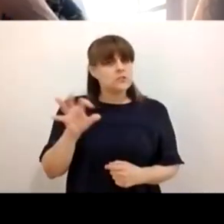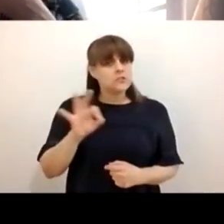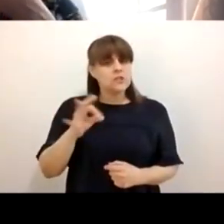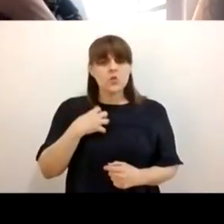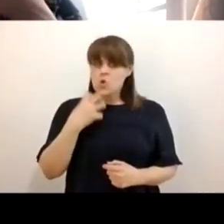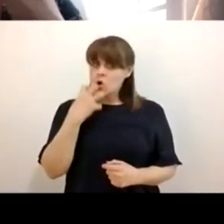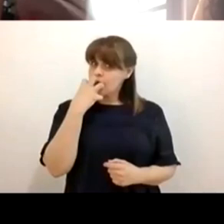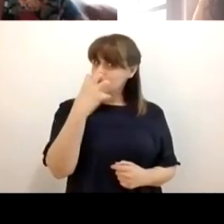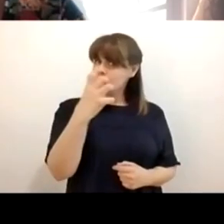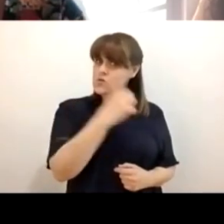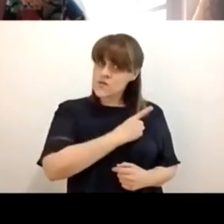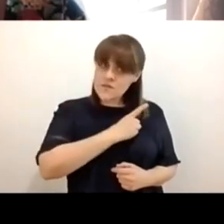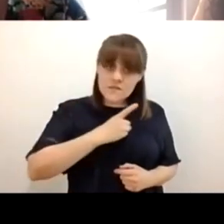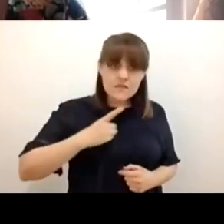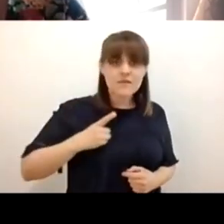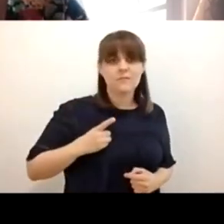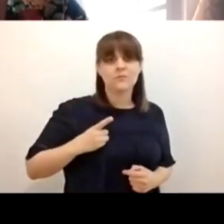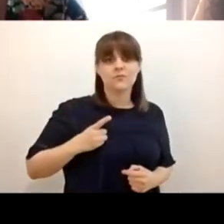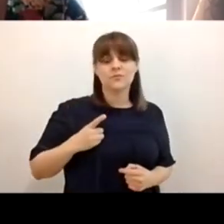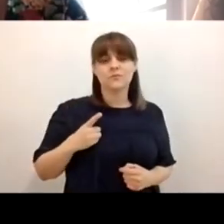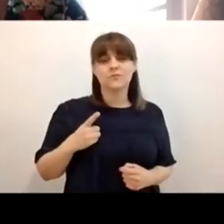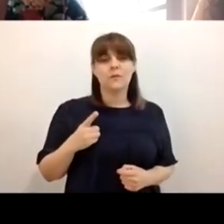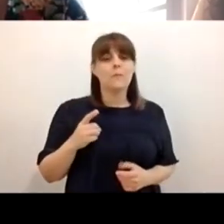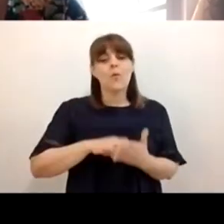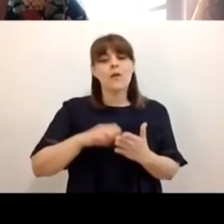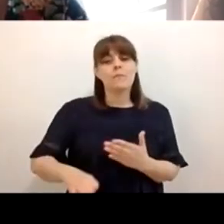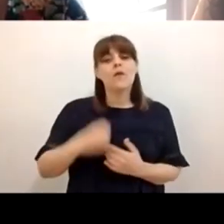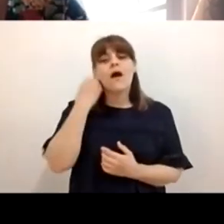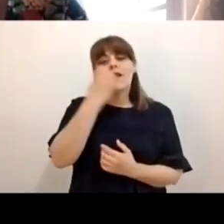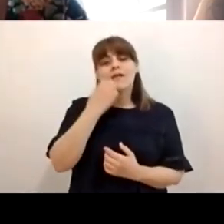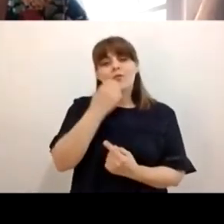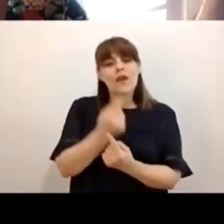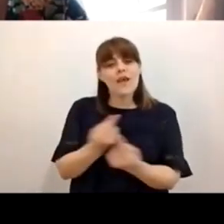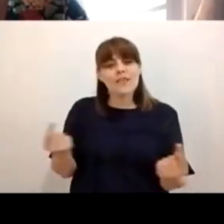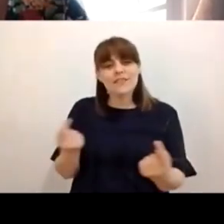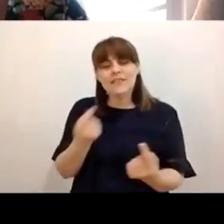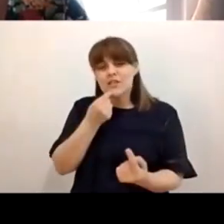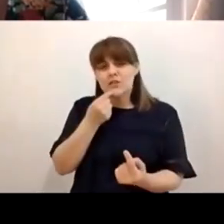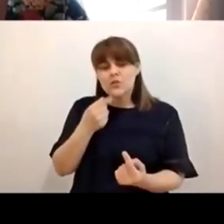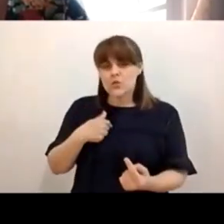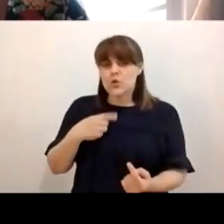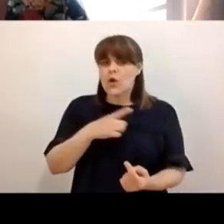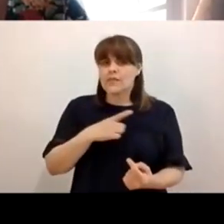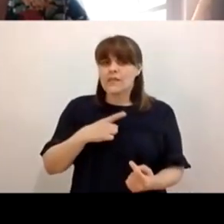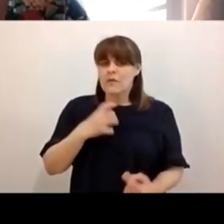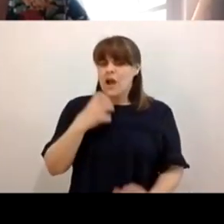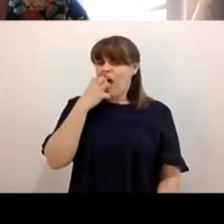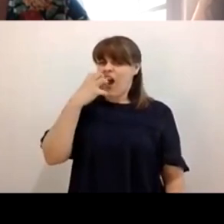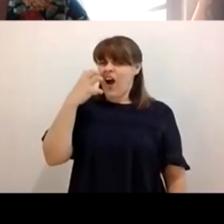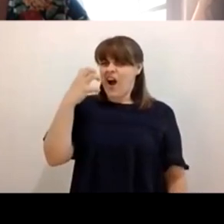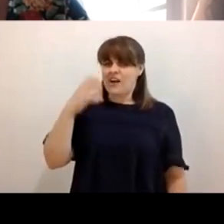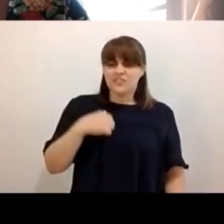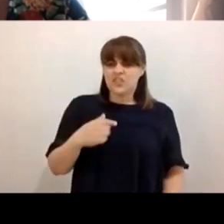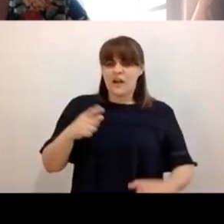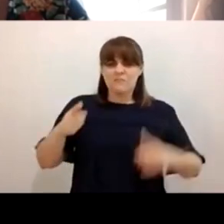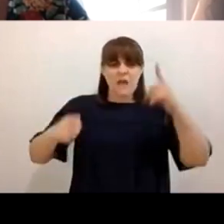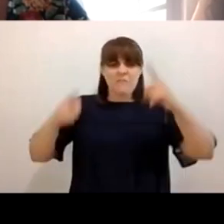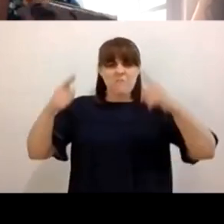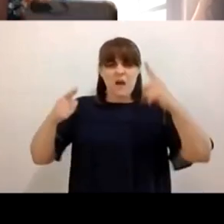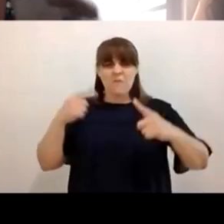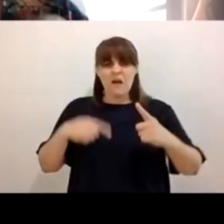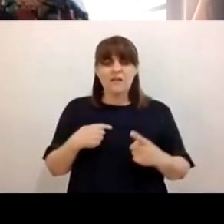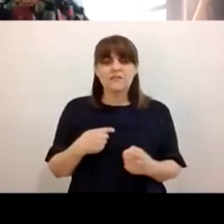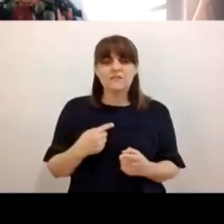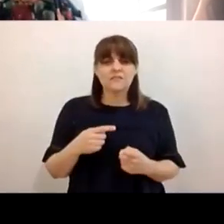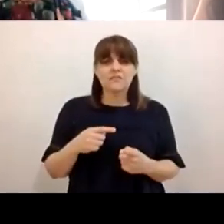a mí me pasa con los niños en la escuela uno tiene que tener la porque en la casa todo tiene